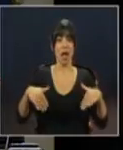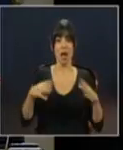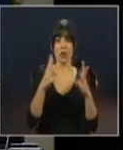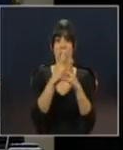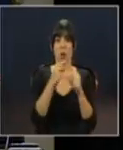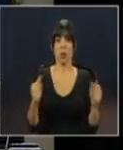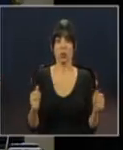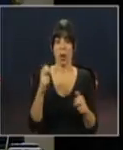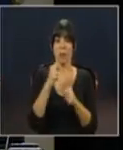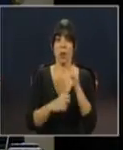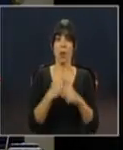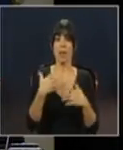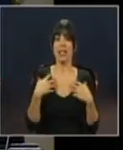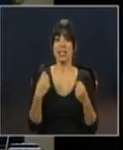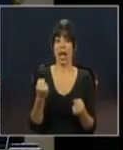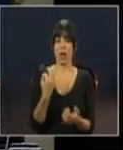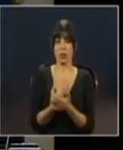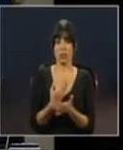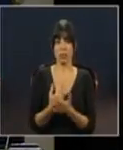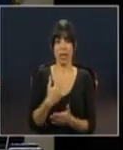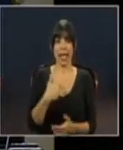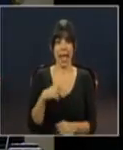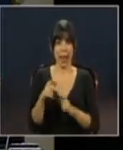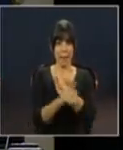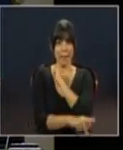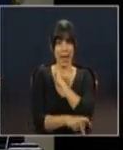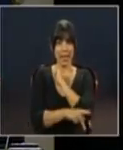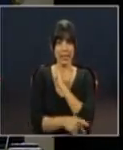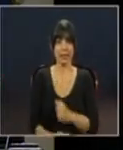al problema de salud fiscal que experimenta el país.